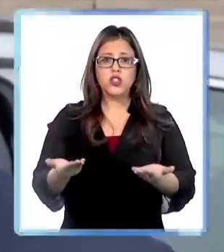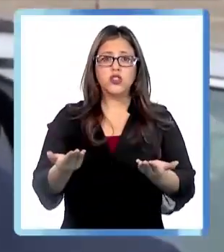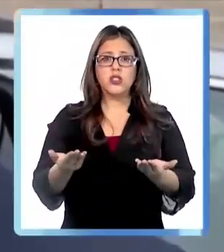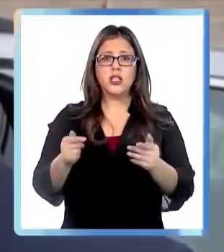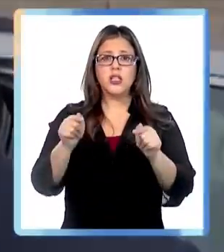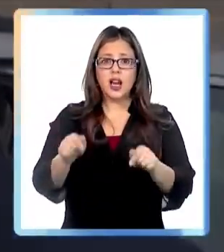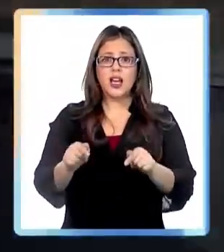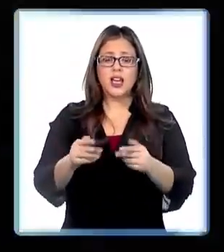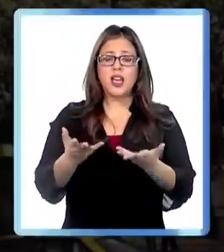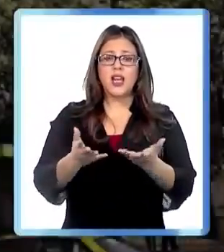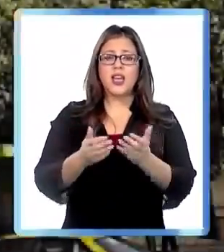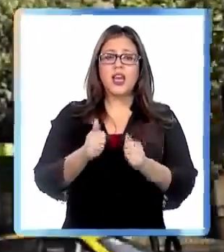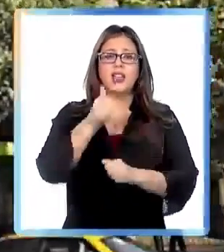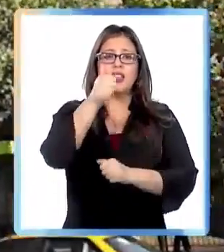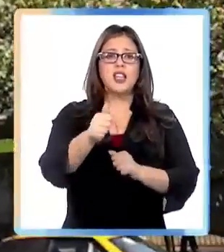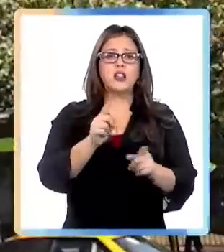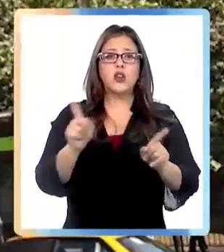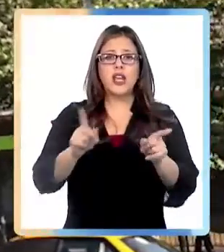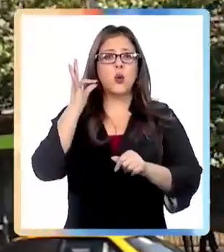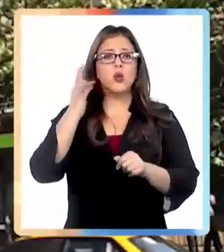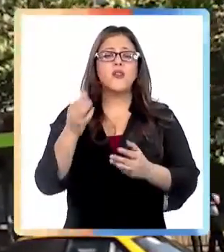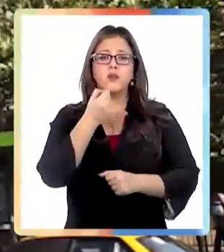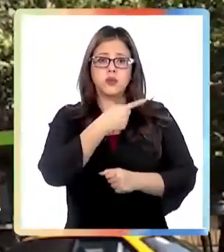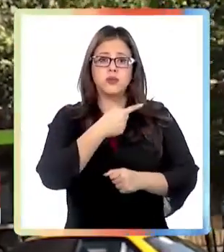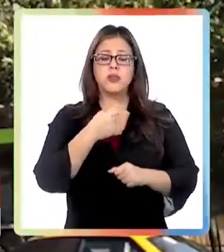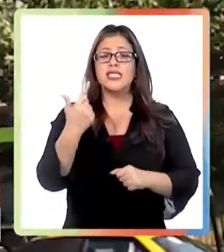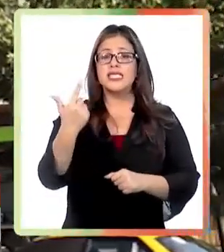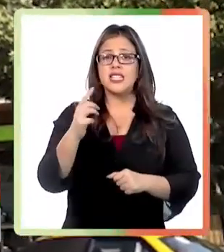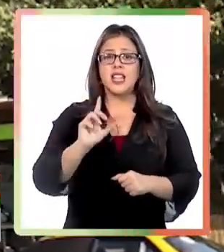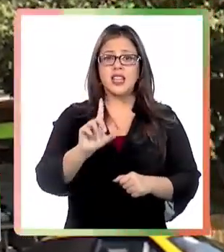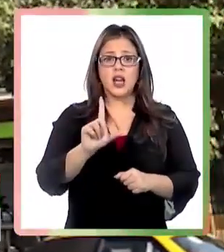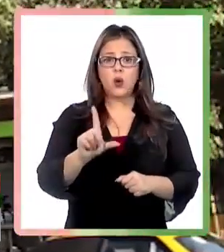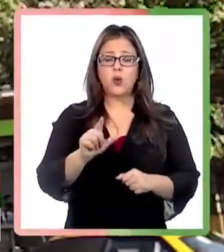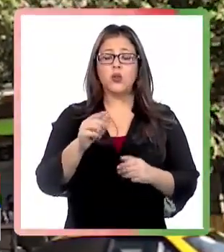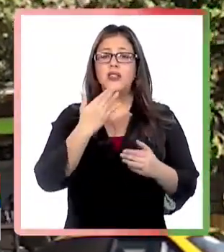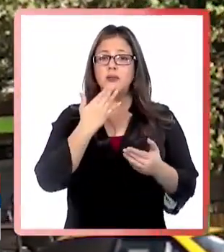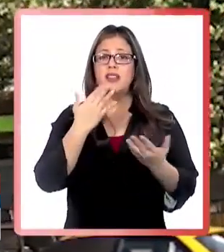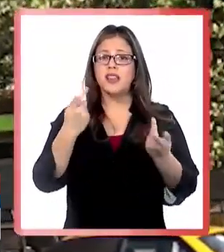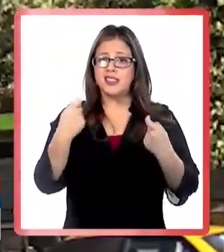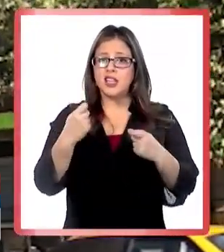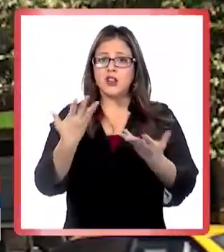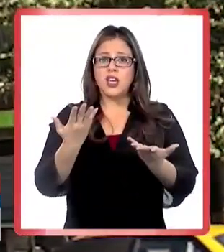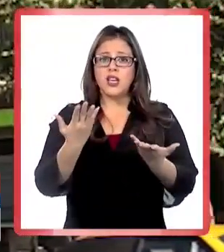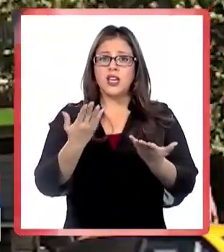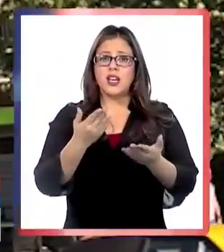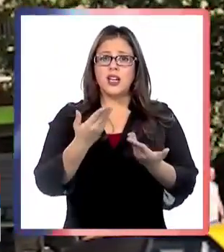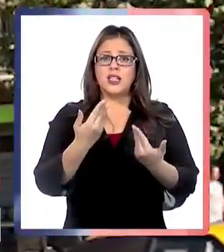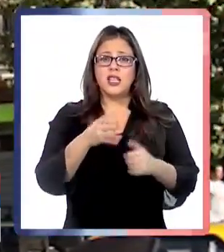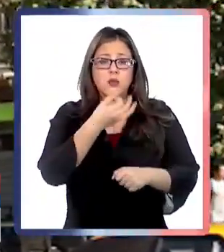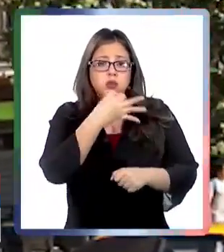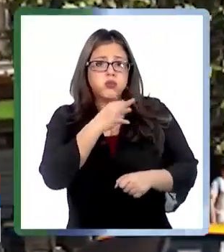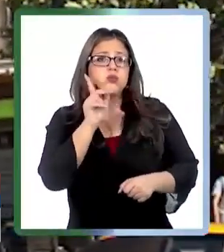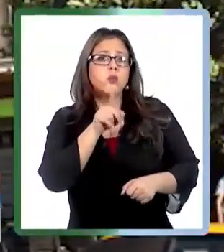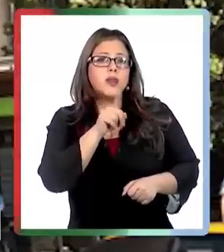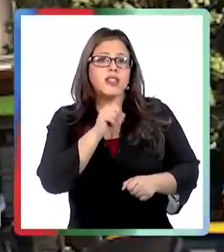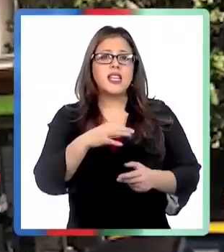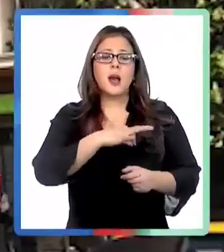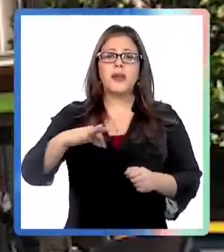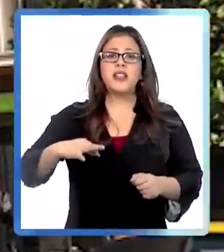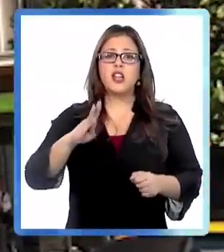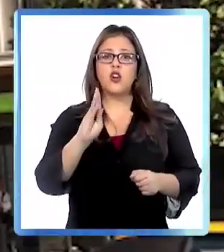la denuncia. El 7 de julio ocurrió un intento de cuento del tío en el Ministerio de Bienes Nacionales, pero el guardia de seguridad